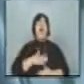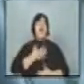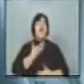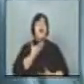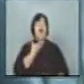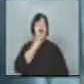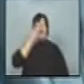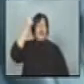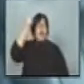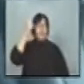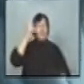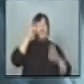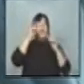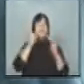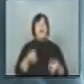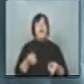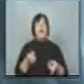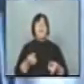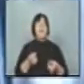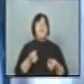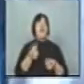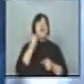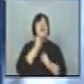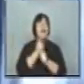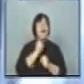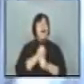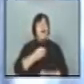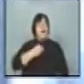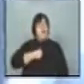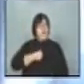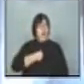parte de nuestra vocación cristiana de colaborar